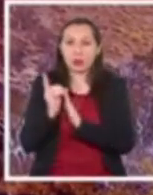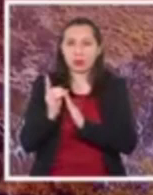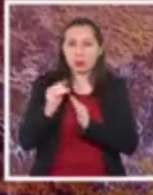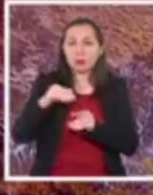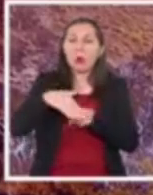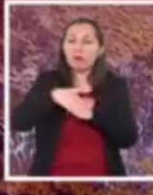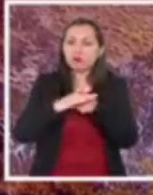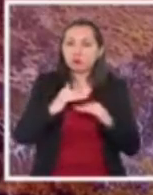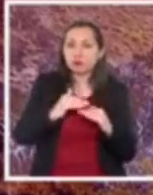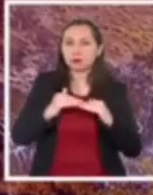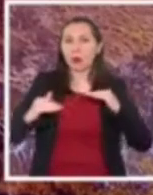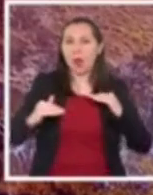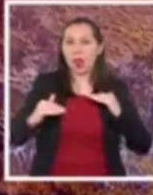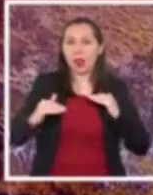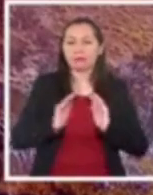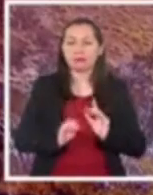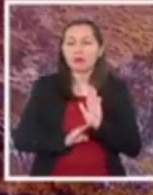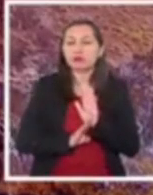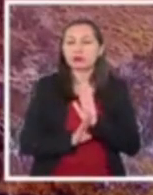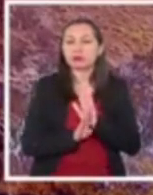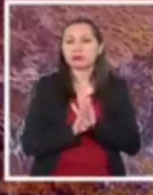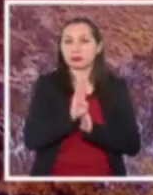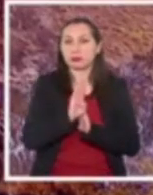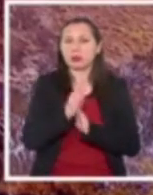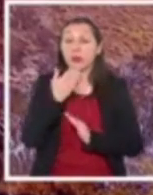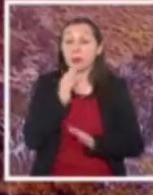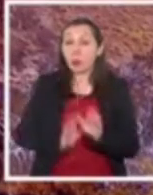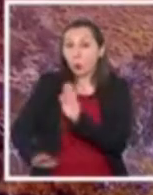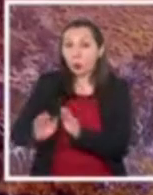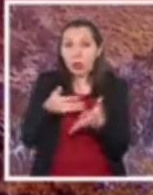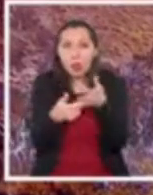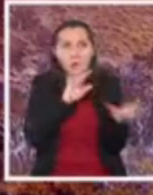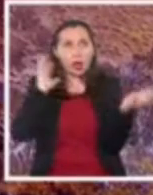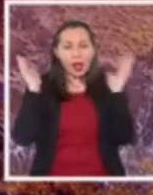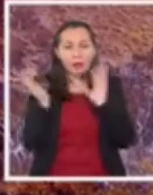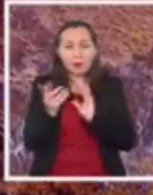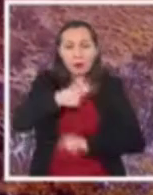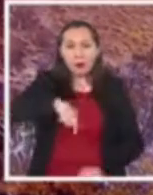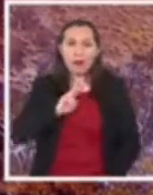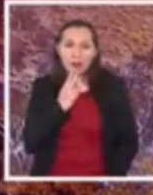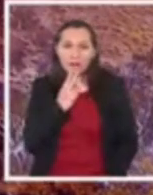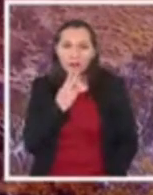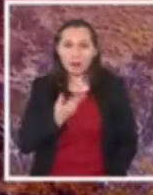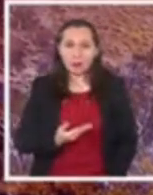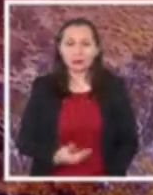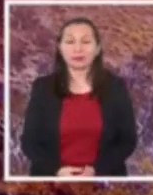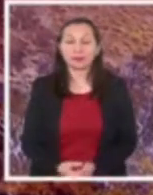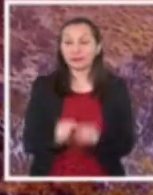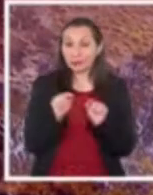equilibre crecimiento con el cuidado del medio ambiente en que vivimos